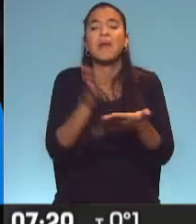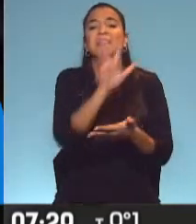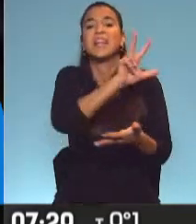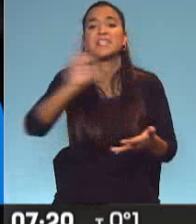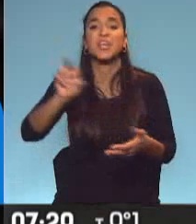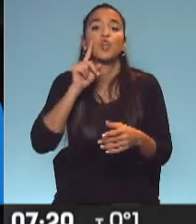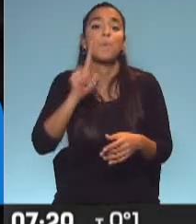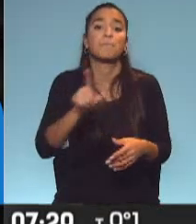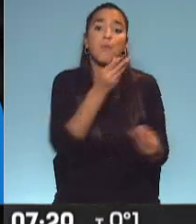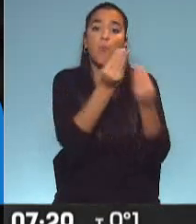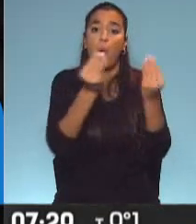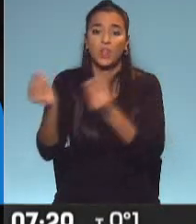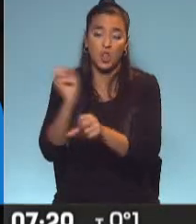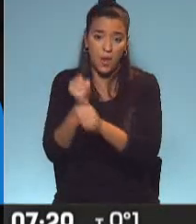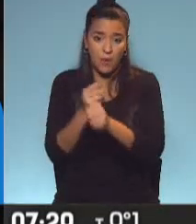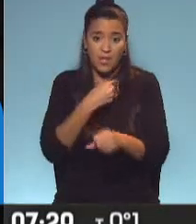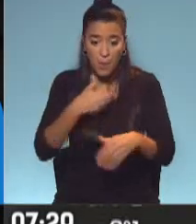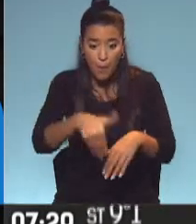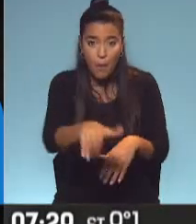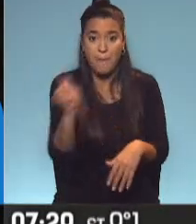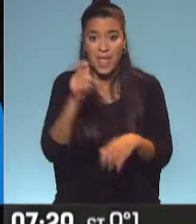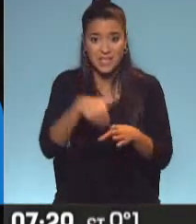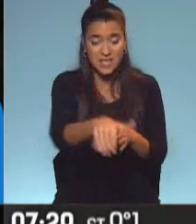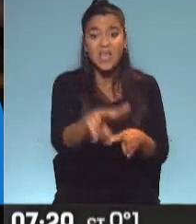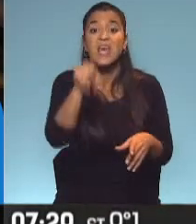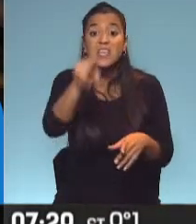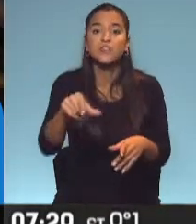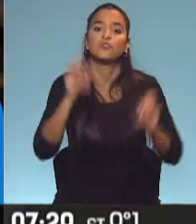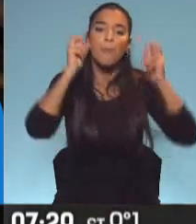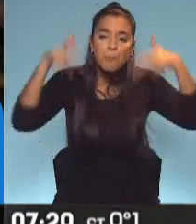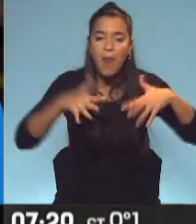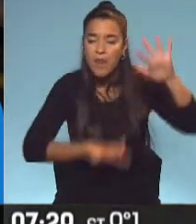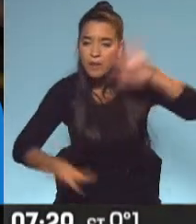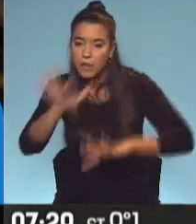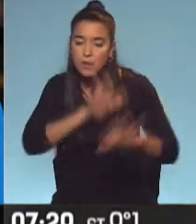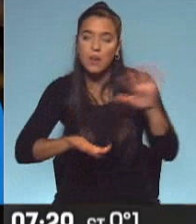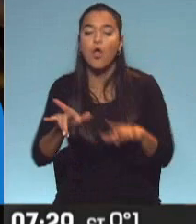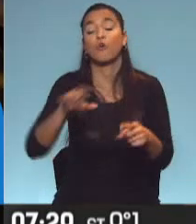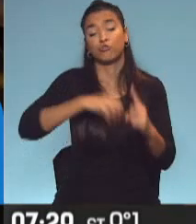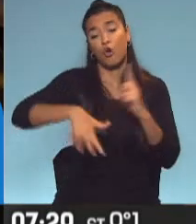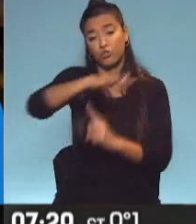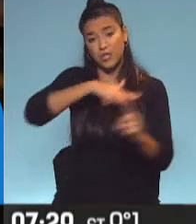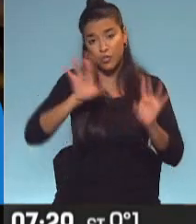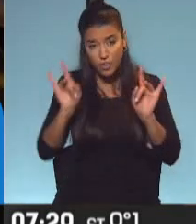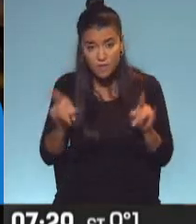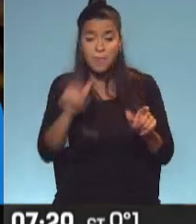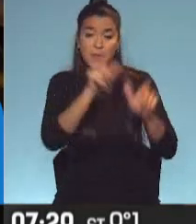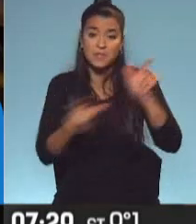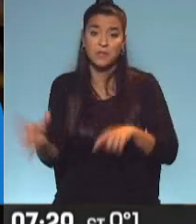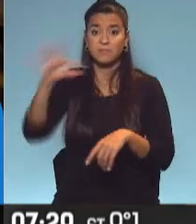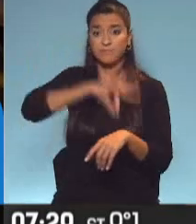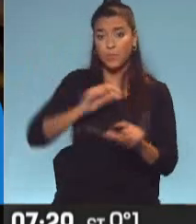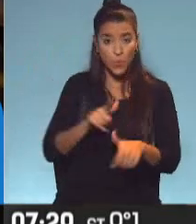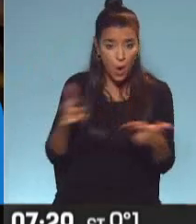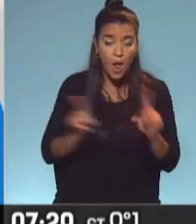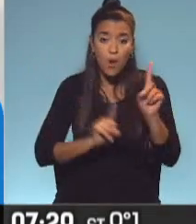generar 300.000 puestos de trabajo en los próximos meses. Eso es el esquema de la reconstrucción. En un contexto difícil, donde hay gente que se quedó sin ingreso, donde